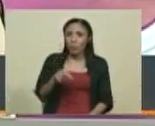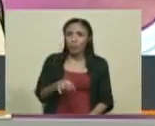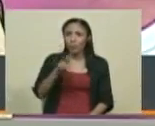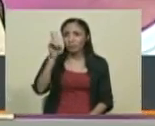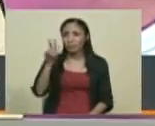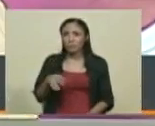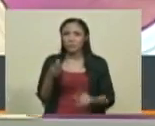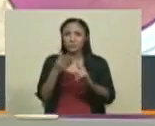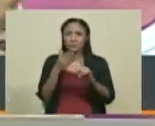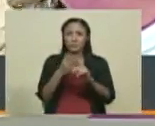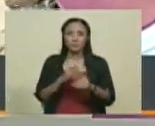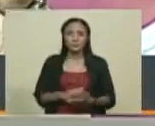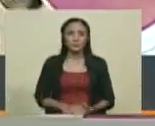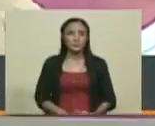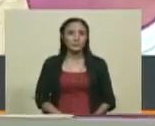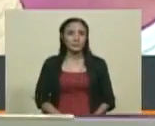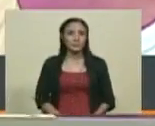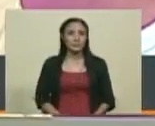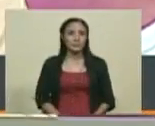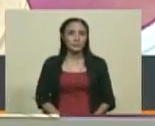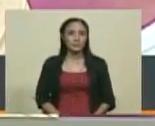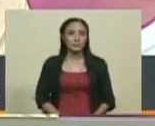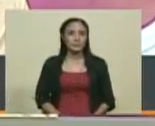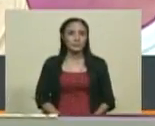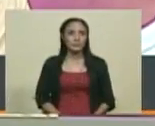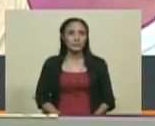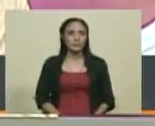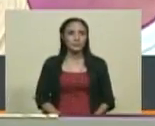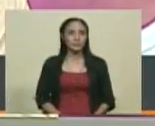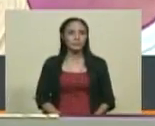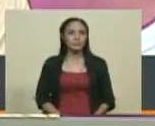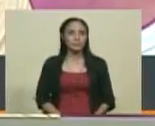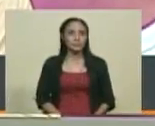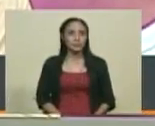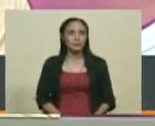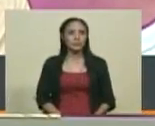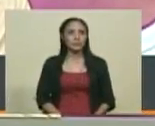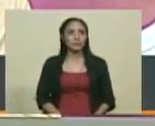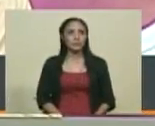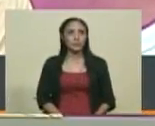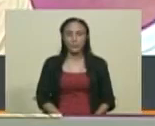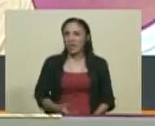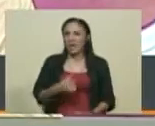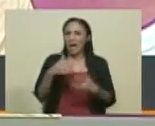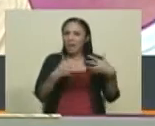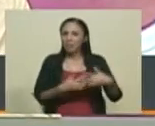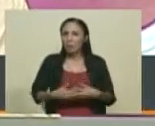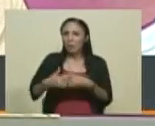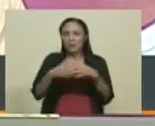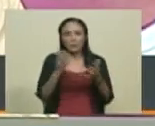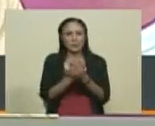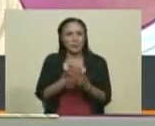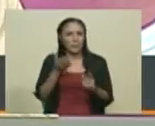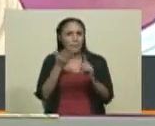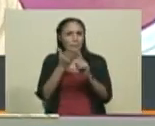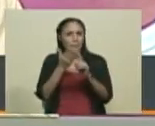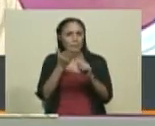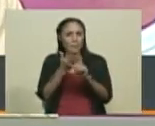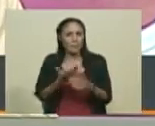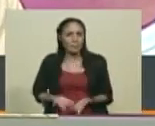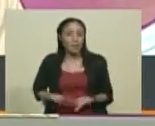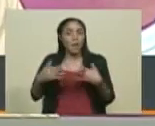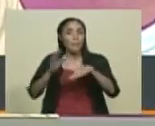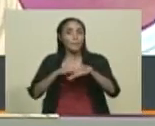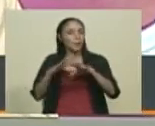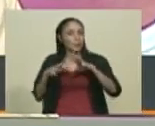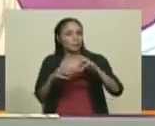qué los funcionarios del gobierno imperialista de Estados Unidos todos los días tienen una obsesión fatal con Venezuela? Porque quieren